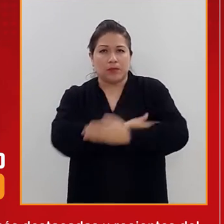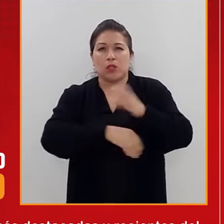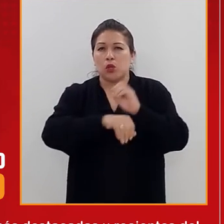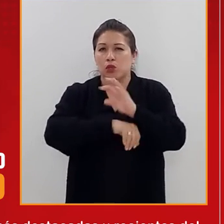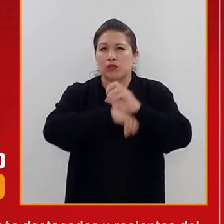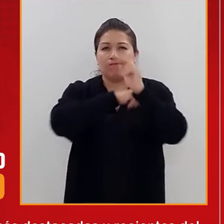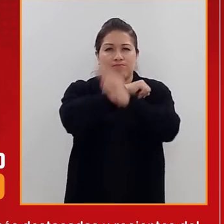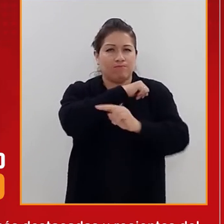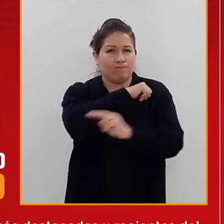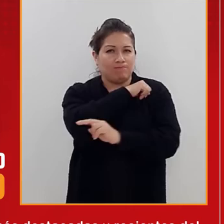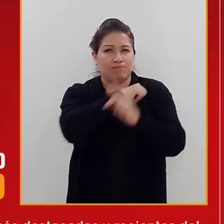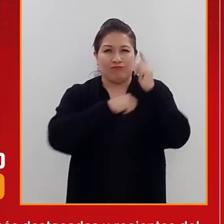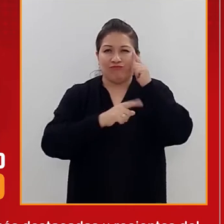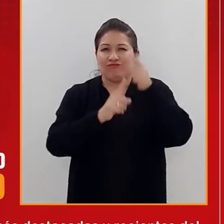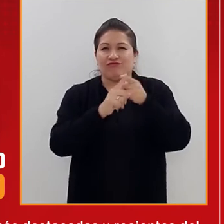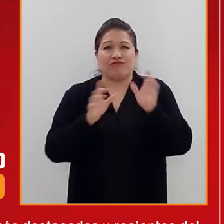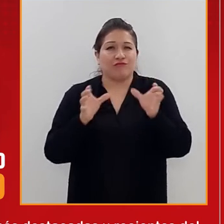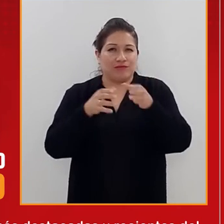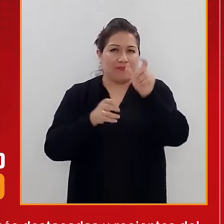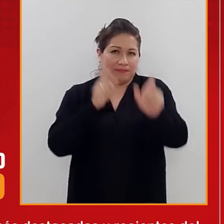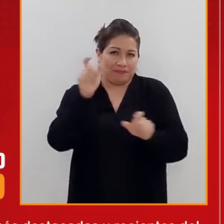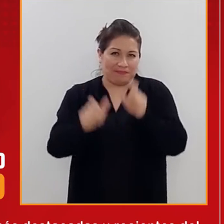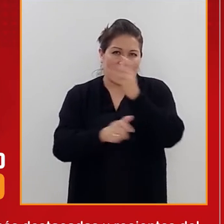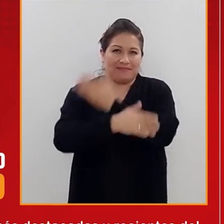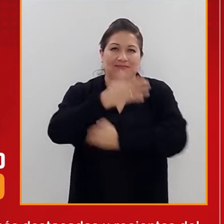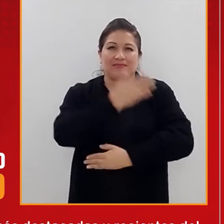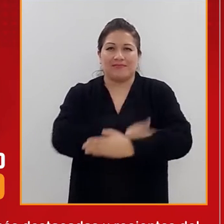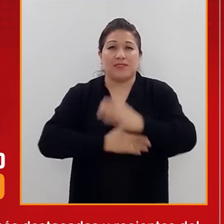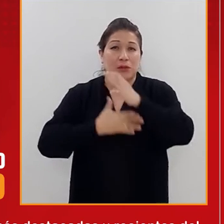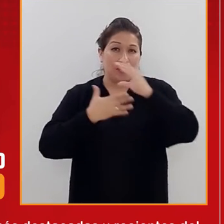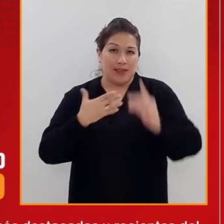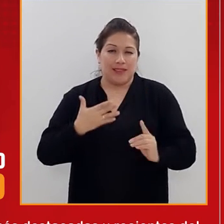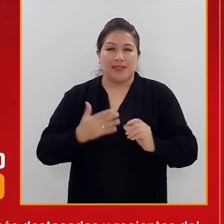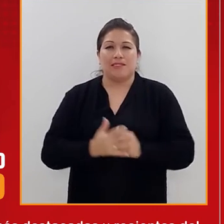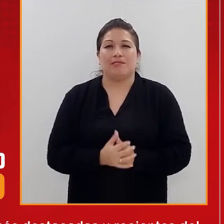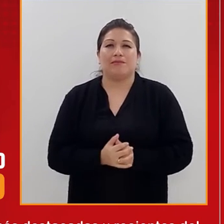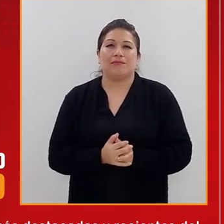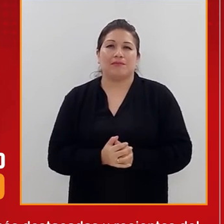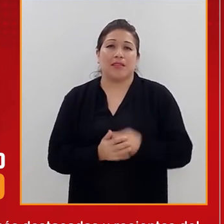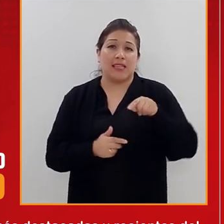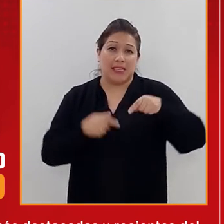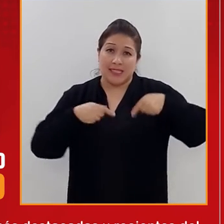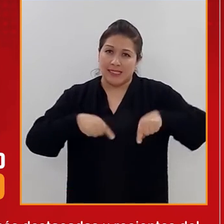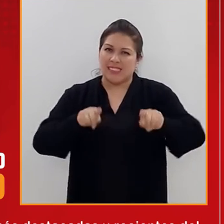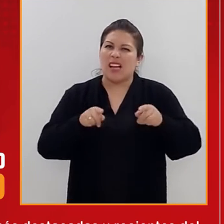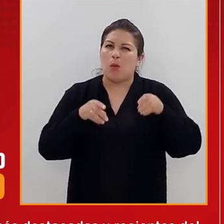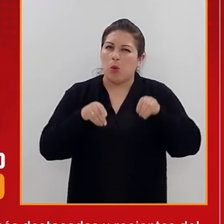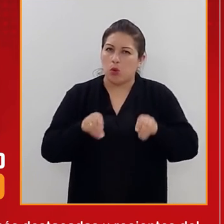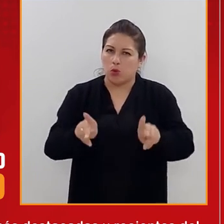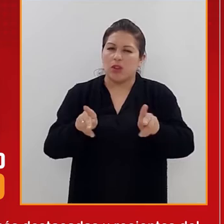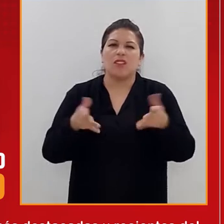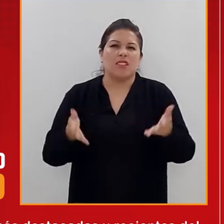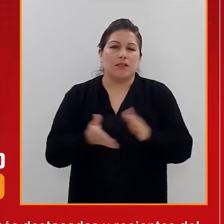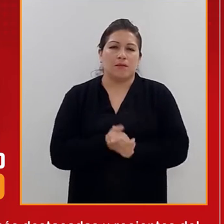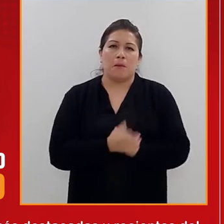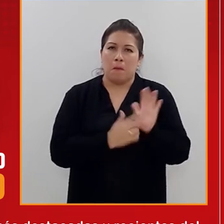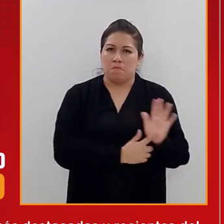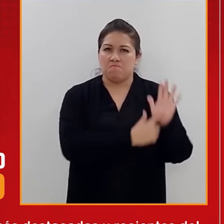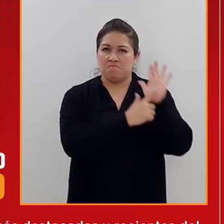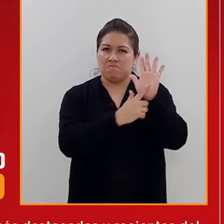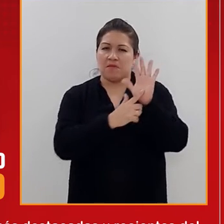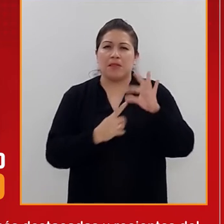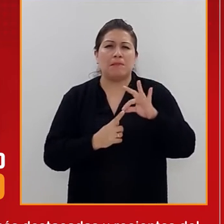de Discapacidad del Consejo Nacional para la Integración de la Persona con Discapacidad CONADIS. En esta